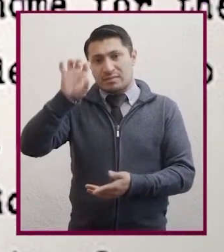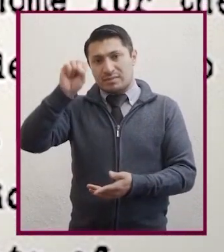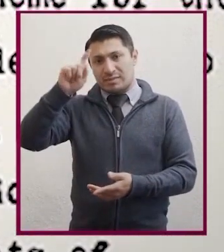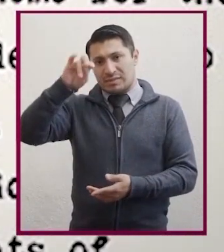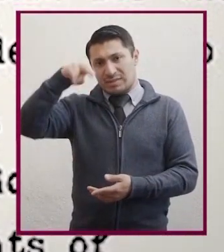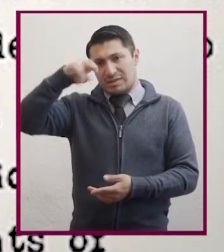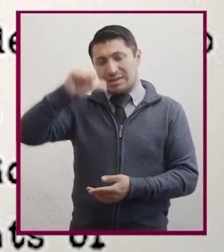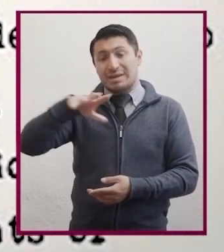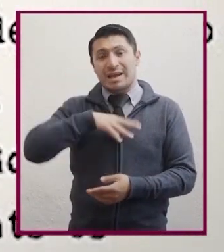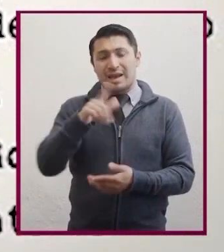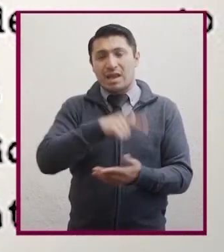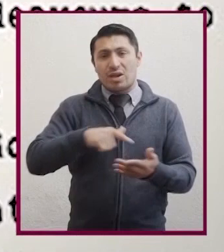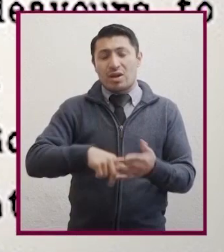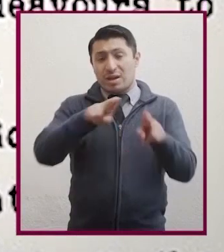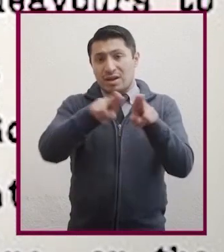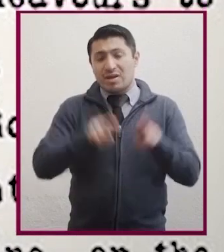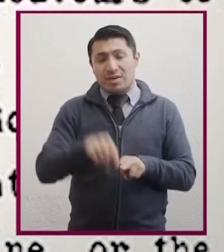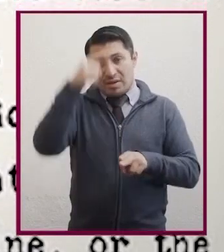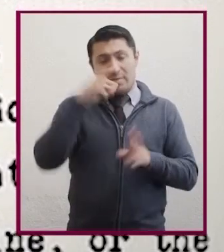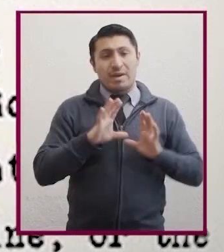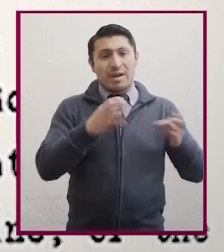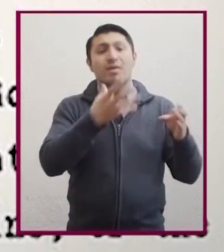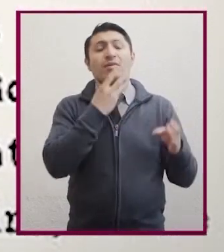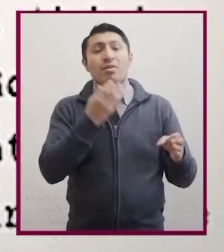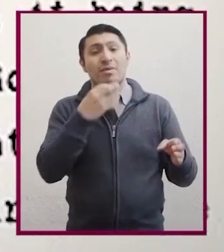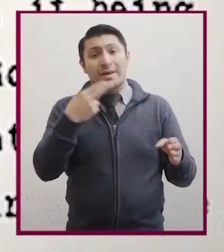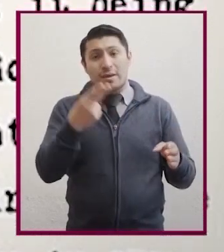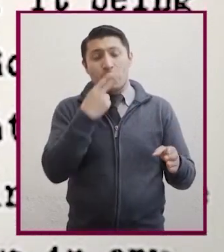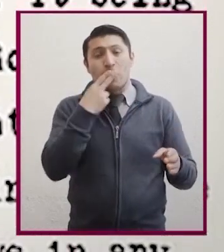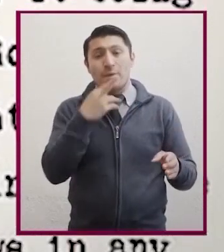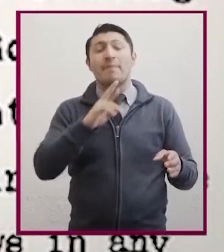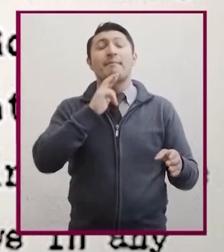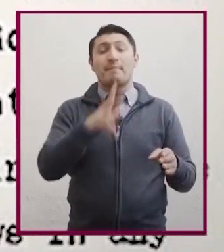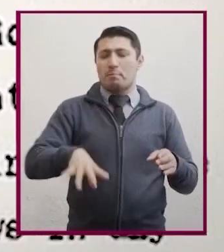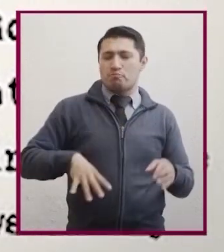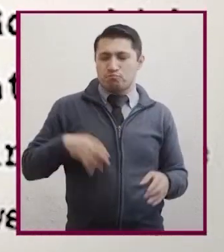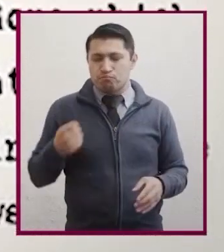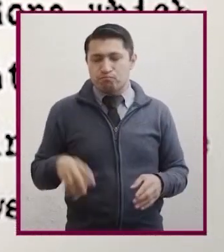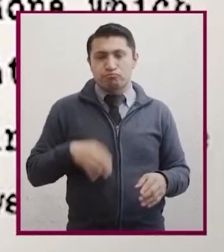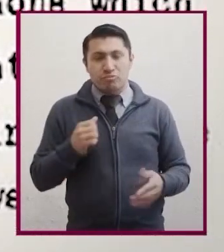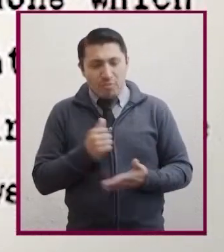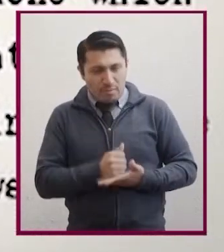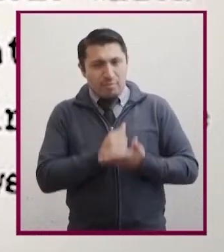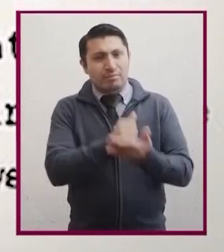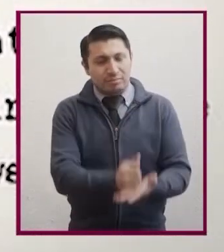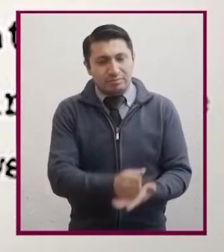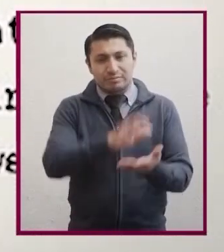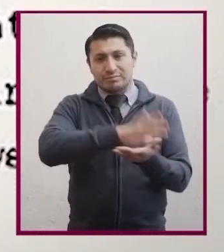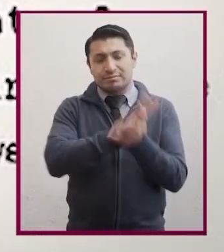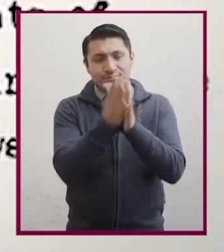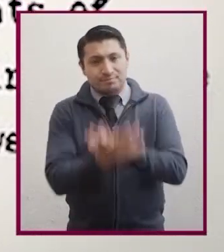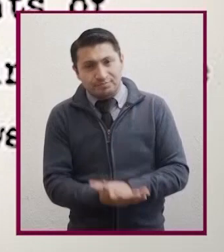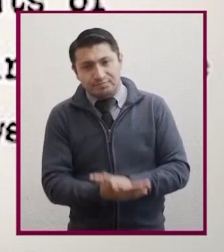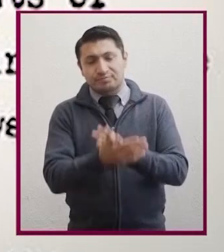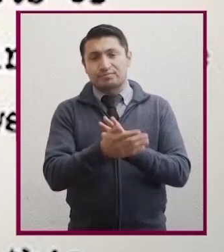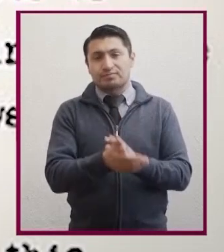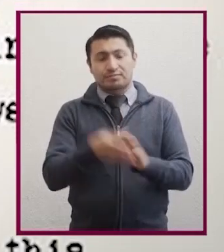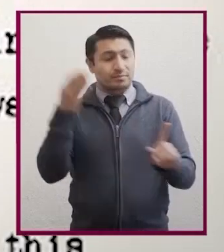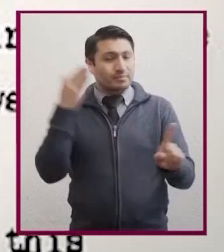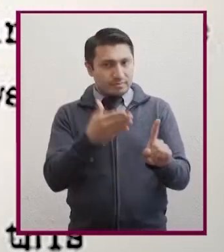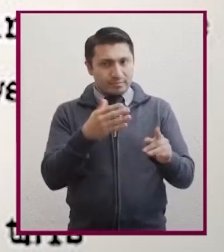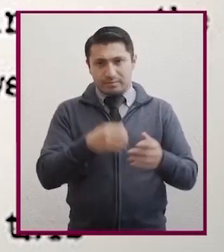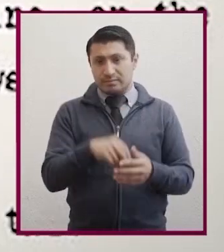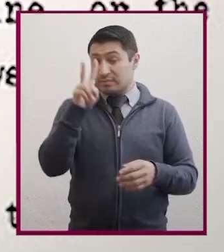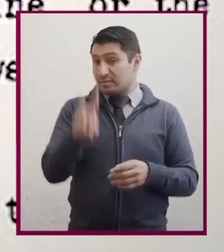un hogar nacional para el pueblo judío y hará uso de sus mejores esfuerzos para facilitar la realización de dicho